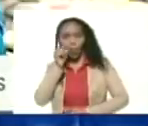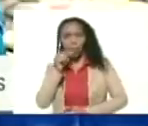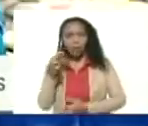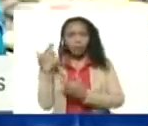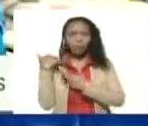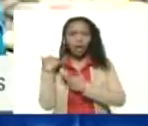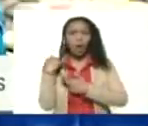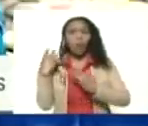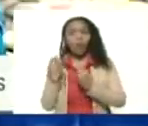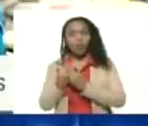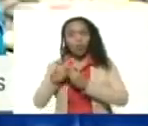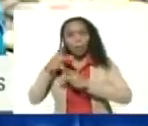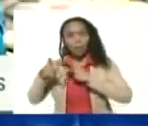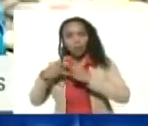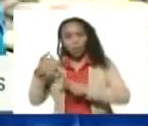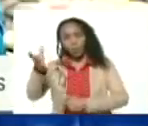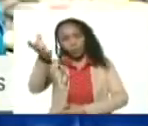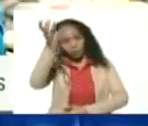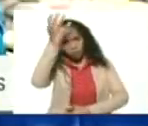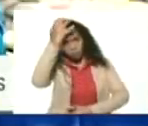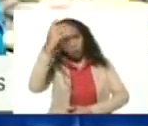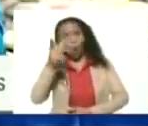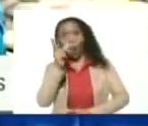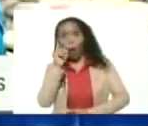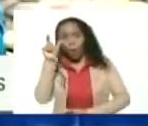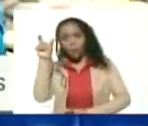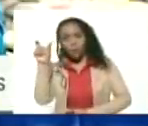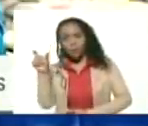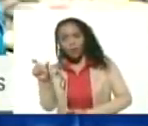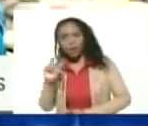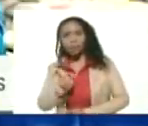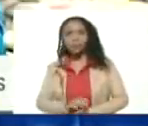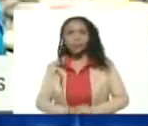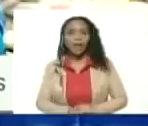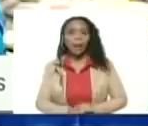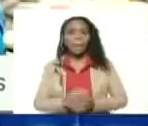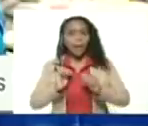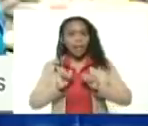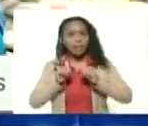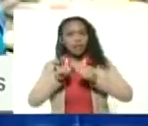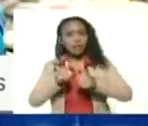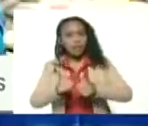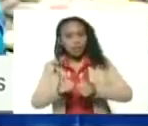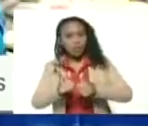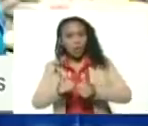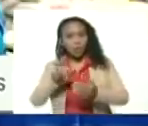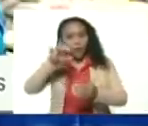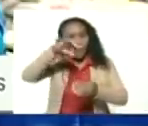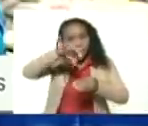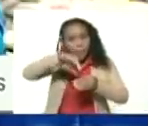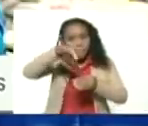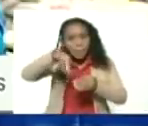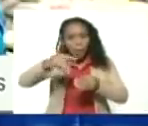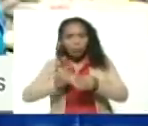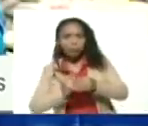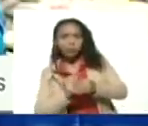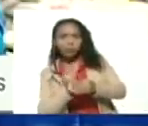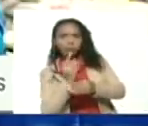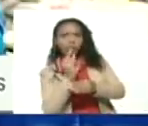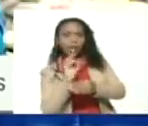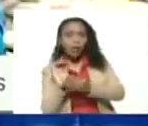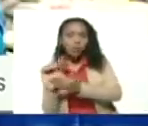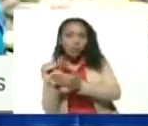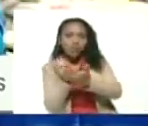al productor del Sombrero, Manuel Barrios, para el inicio de la siembra y la cosecha